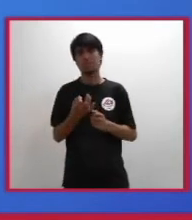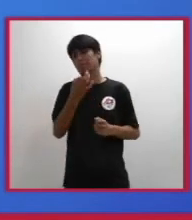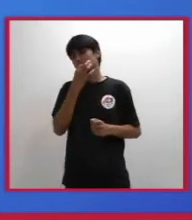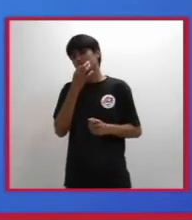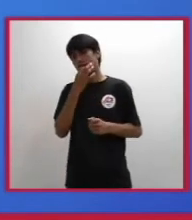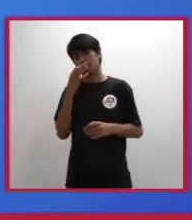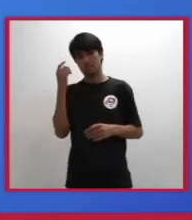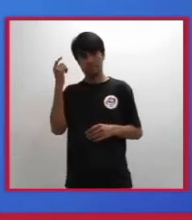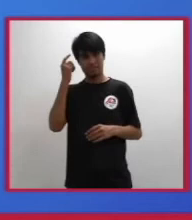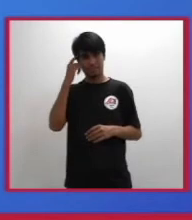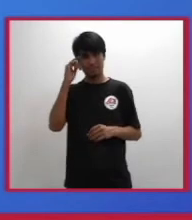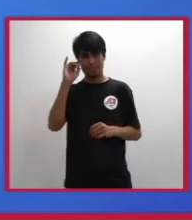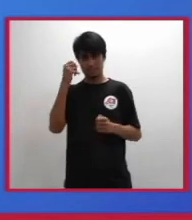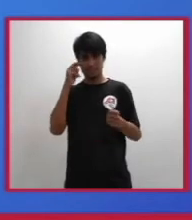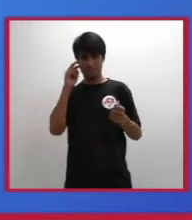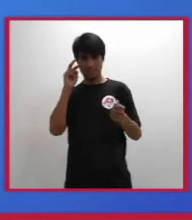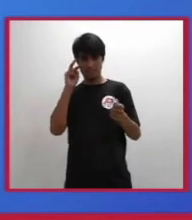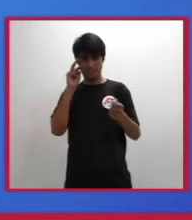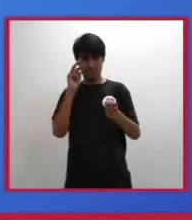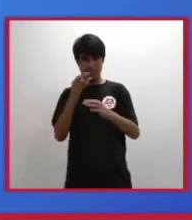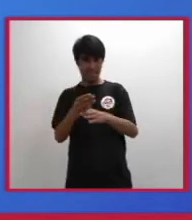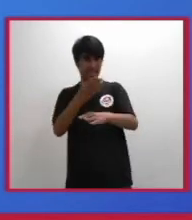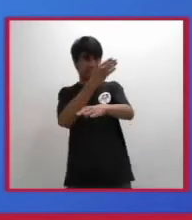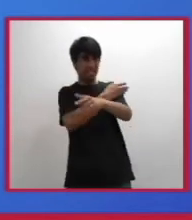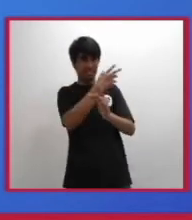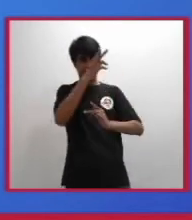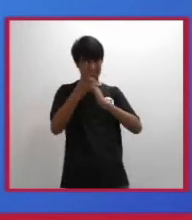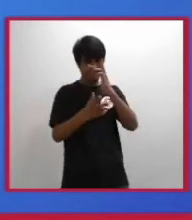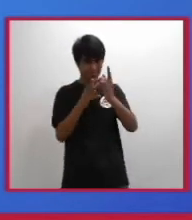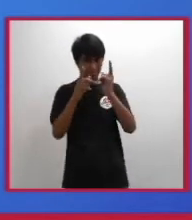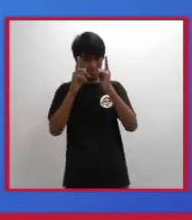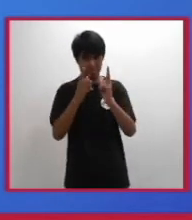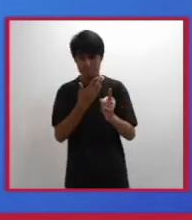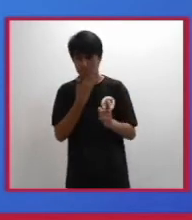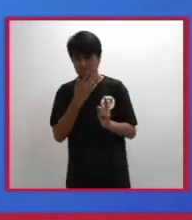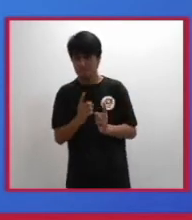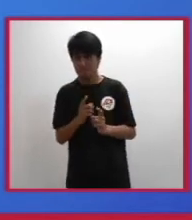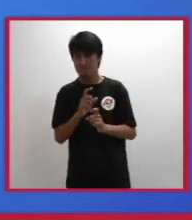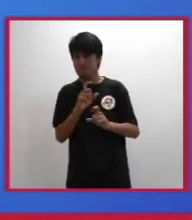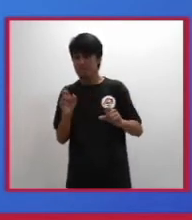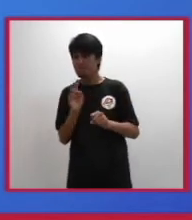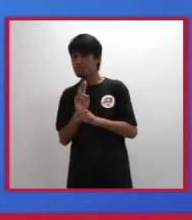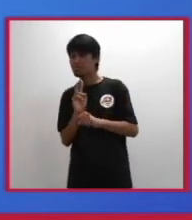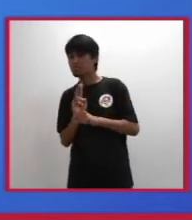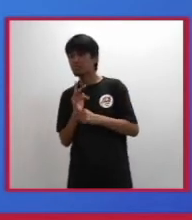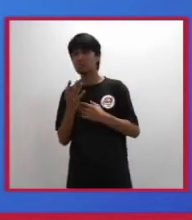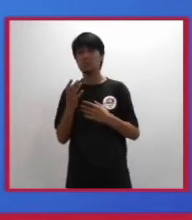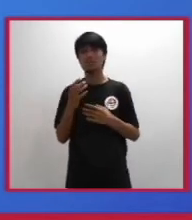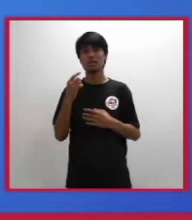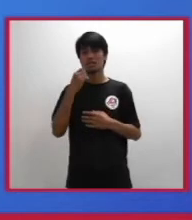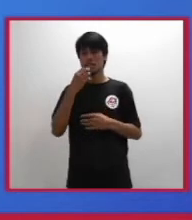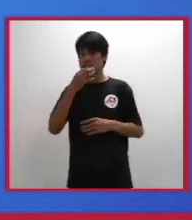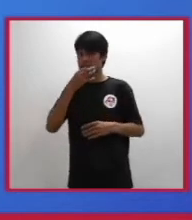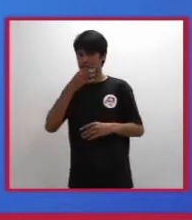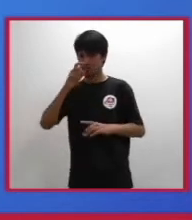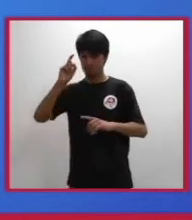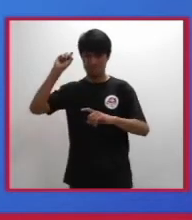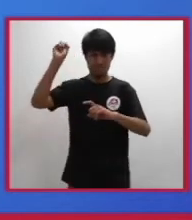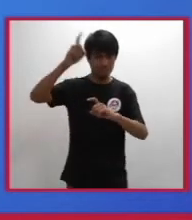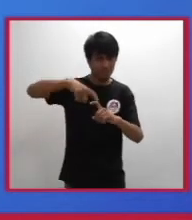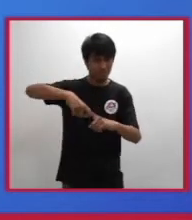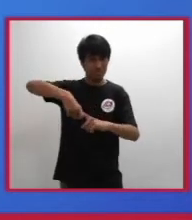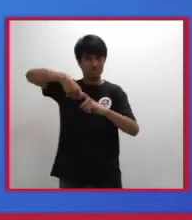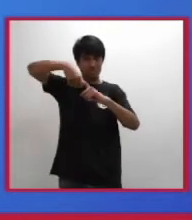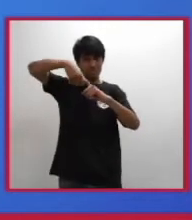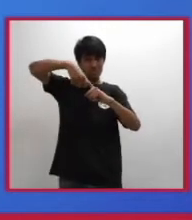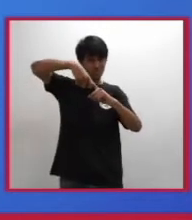ejemplo, como habíamos visto en una de las charlas también de la presentación, si utilizamos una grúa para